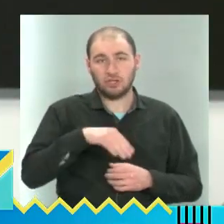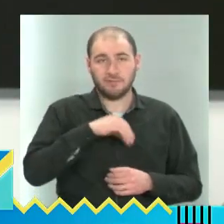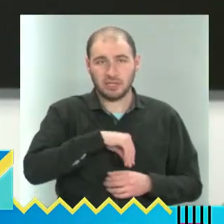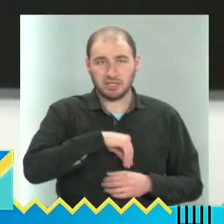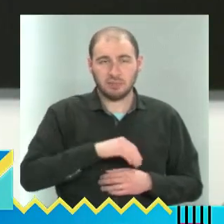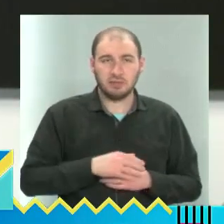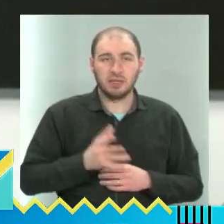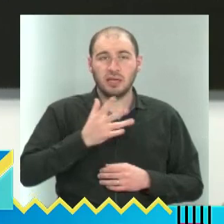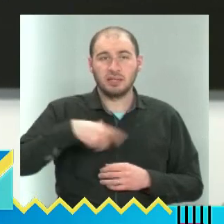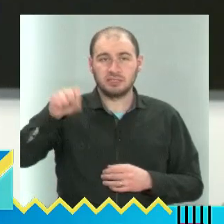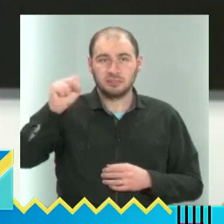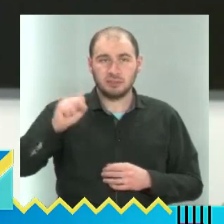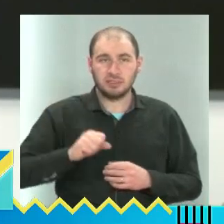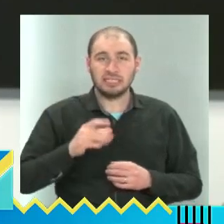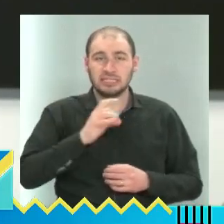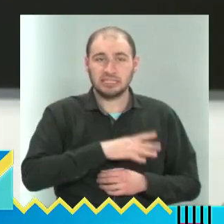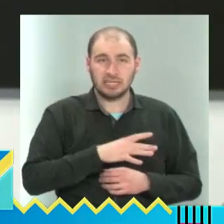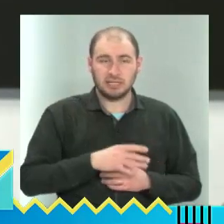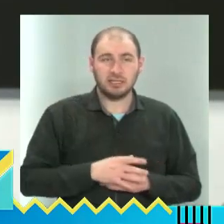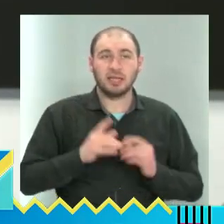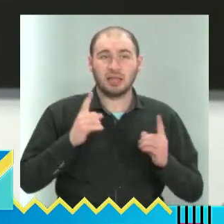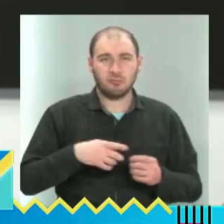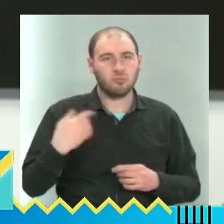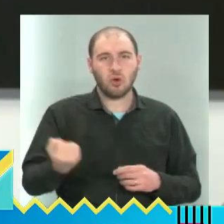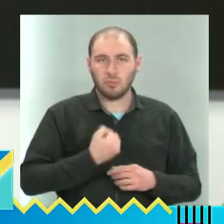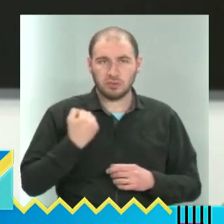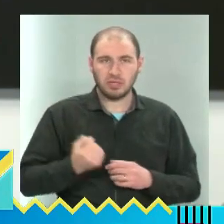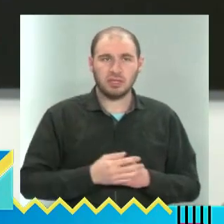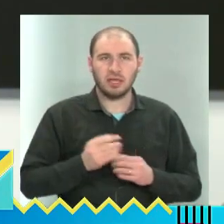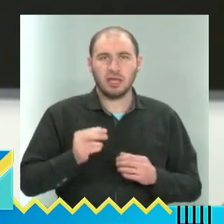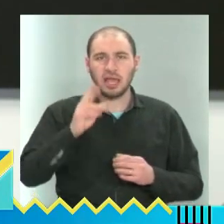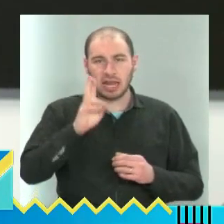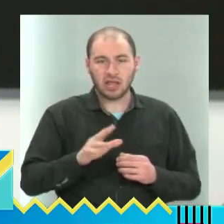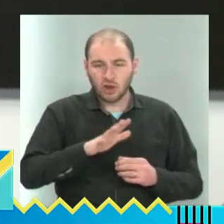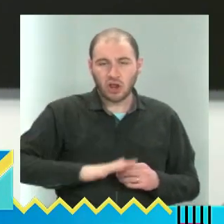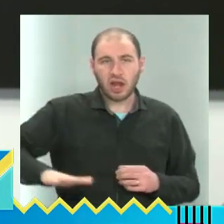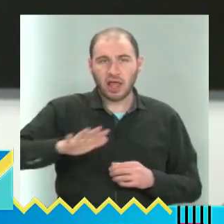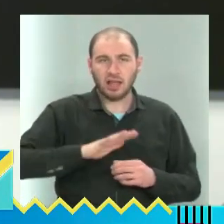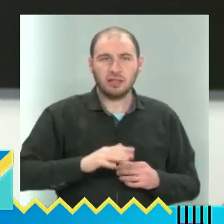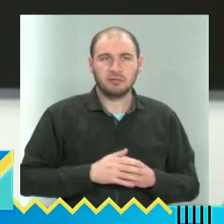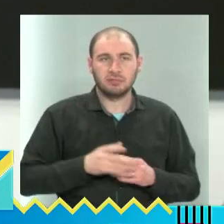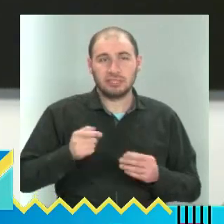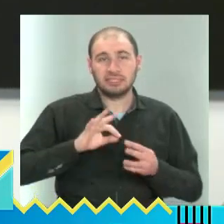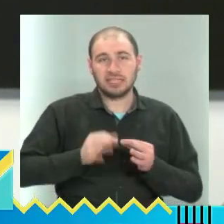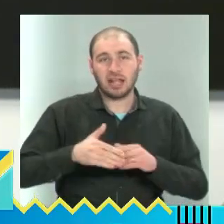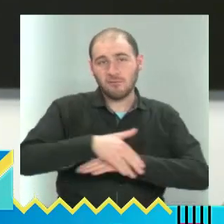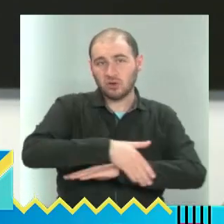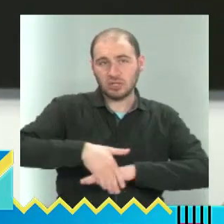que fueron llevadas a Chile, por eso también es la importancia y se crea esta regional, por estar tan próximos a una